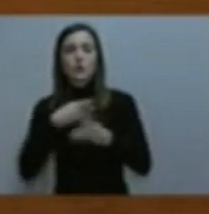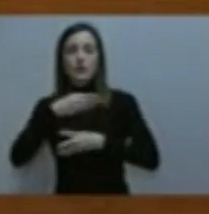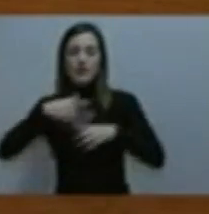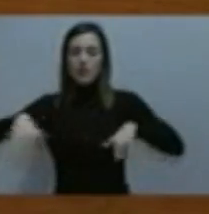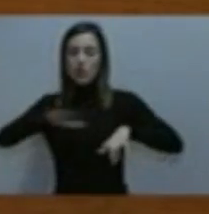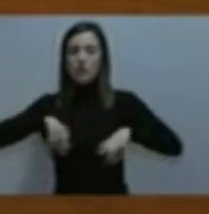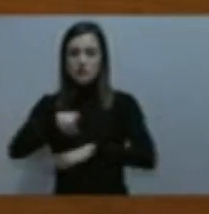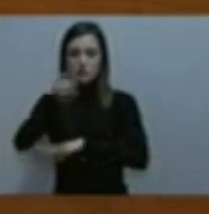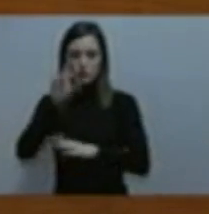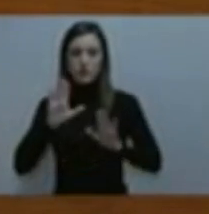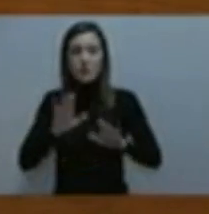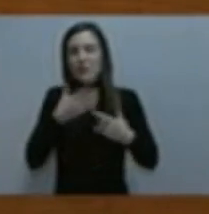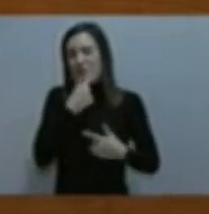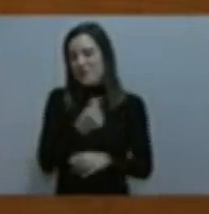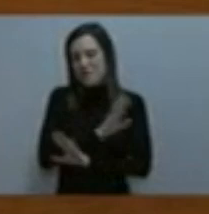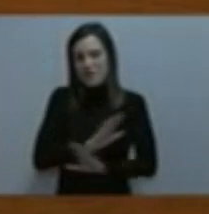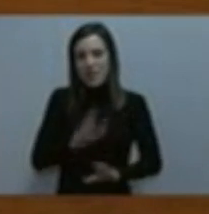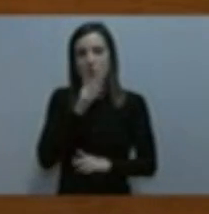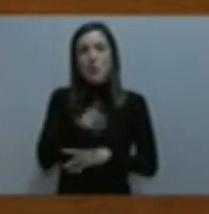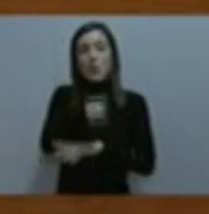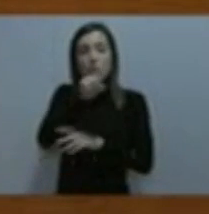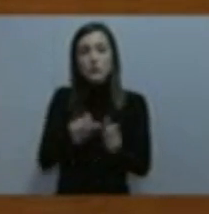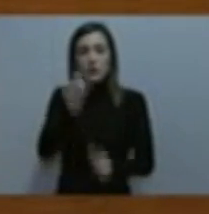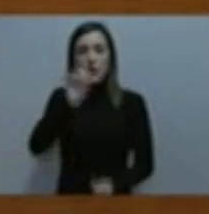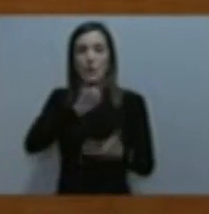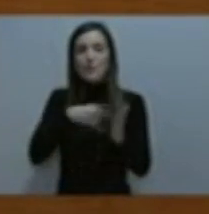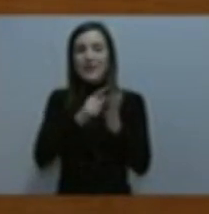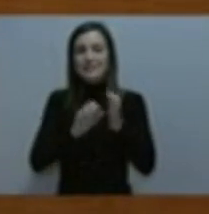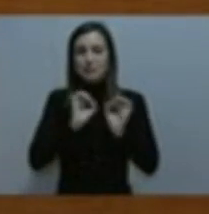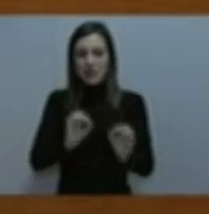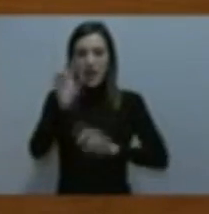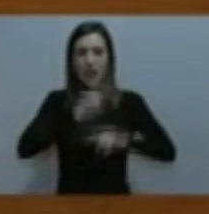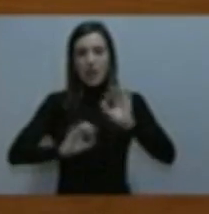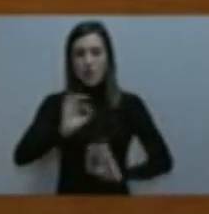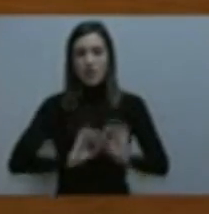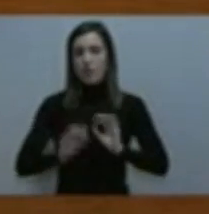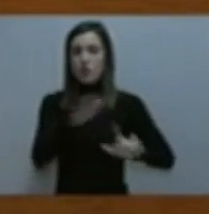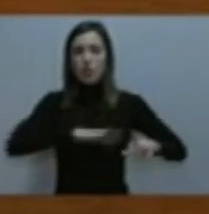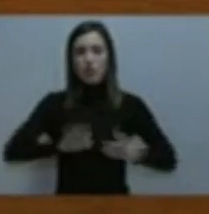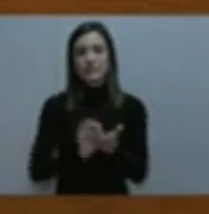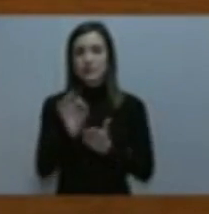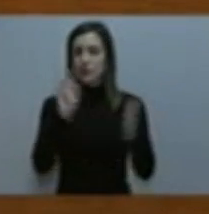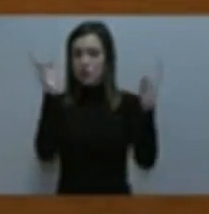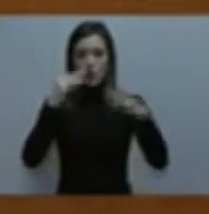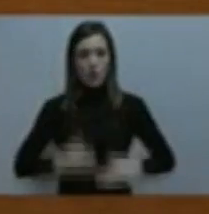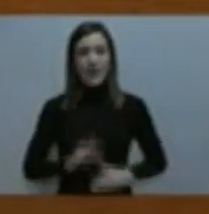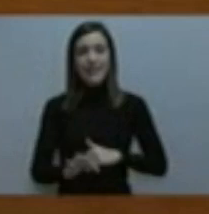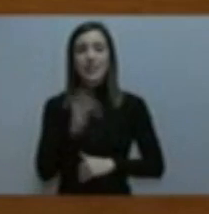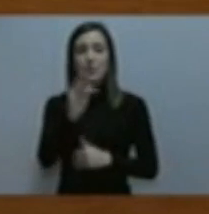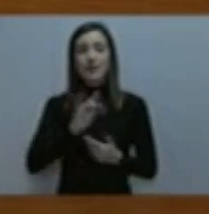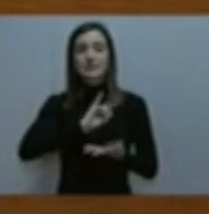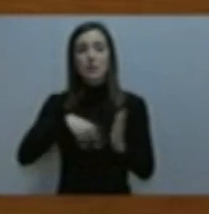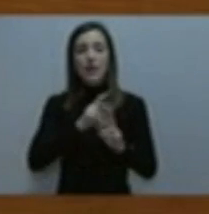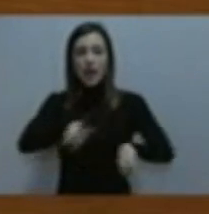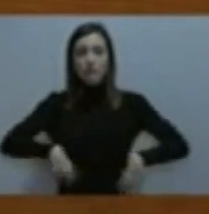Pero es muy sencillo, pues el puerto de Xixón carece de plan especial de ordenación de su zona de servicio y la modificación del plan de delimitación de